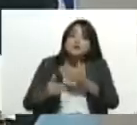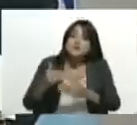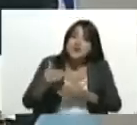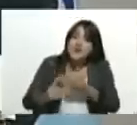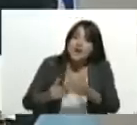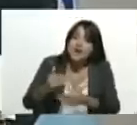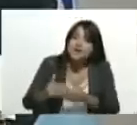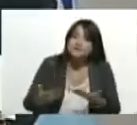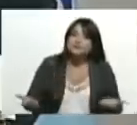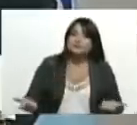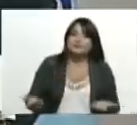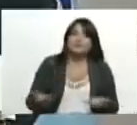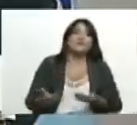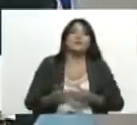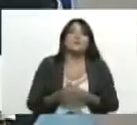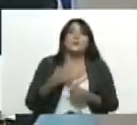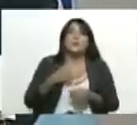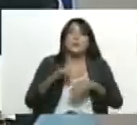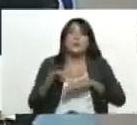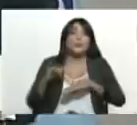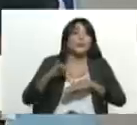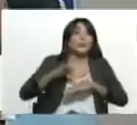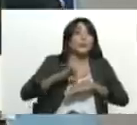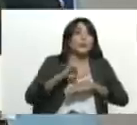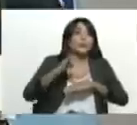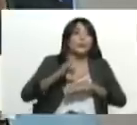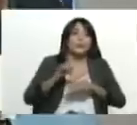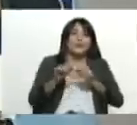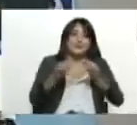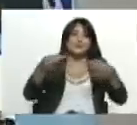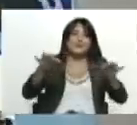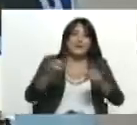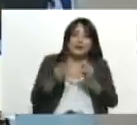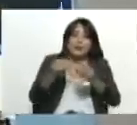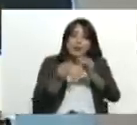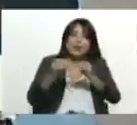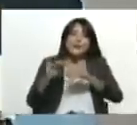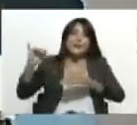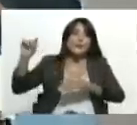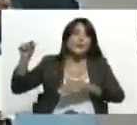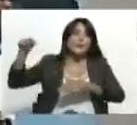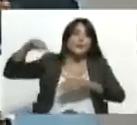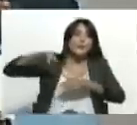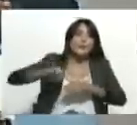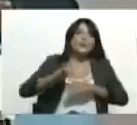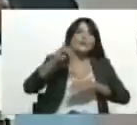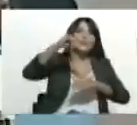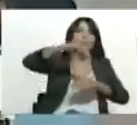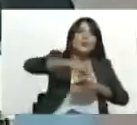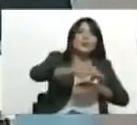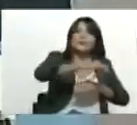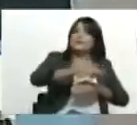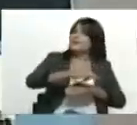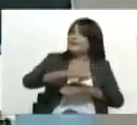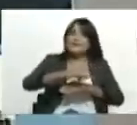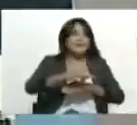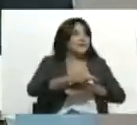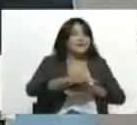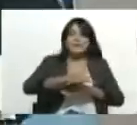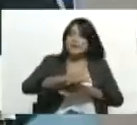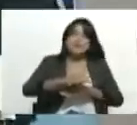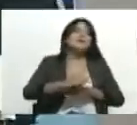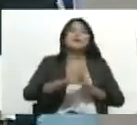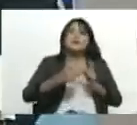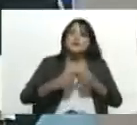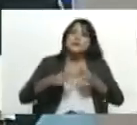no voló en un avioncito de papel No eso tuvo todo un engranaje y esta gente está